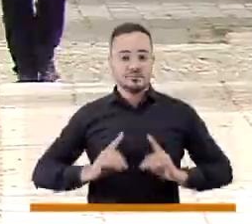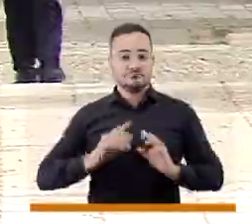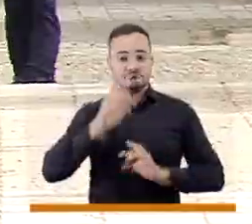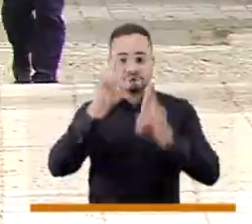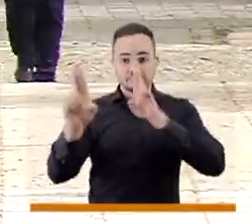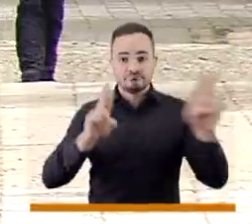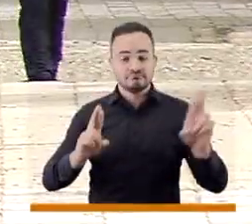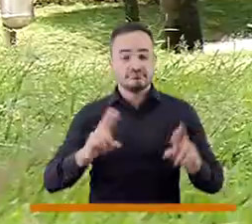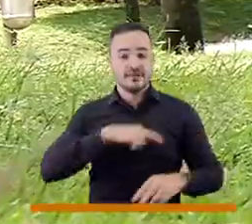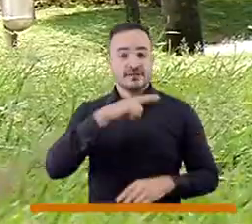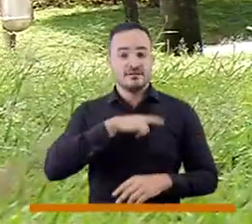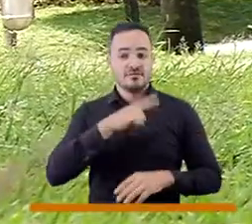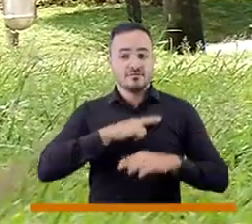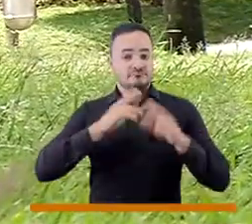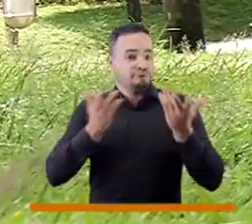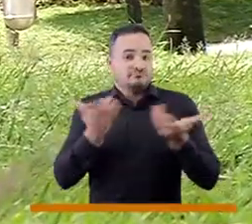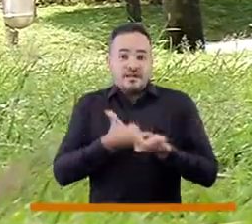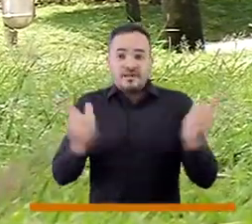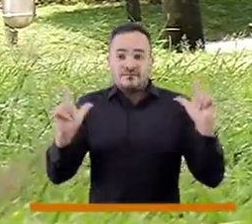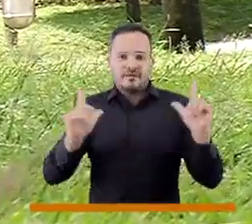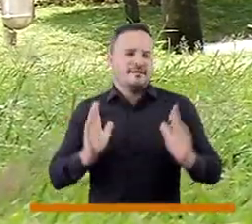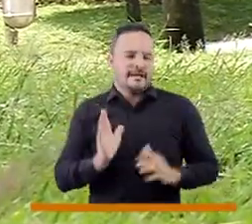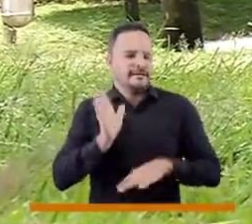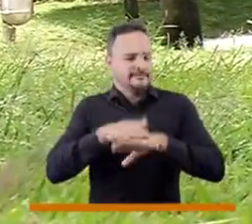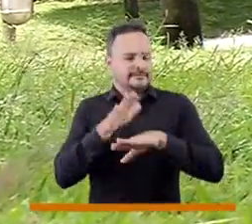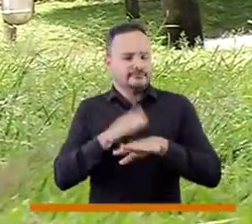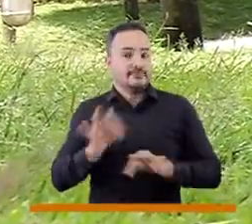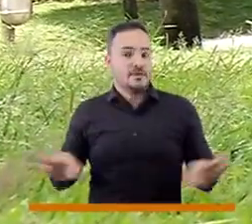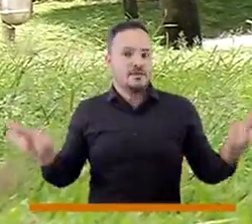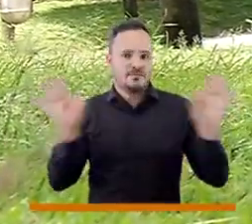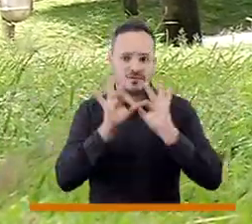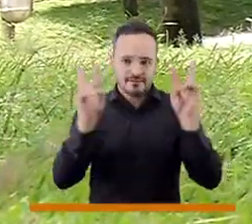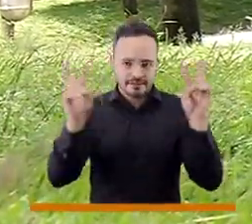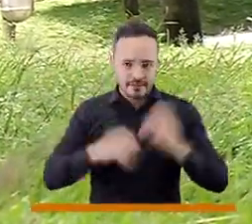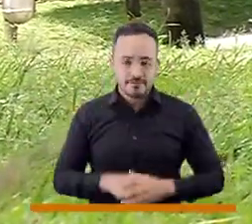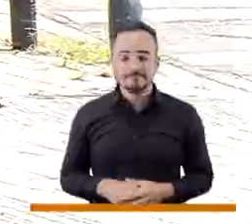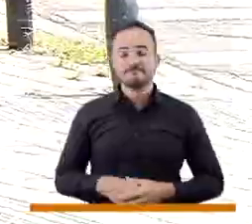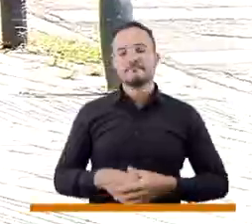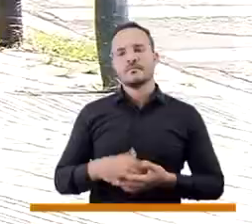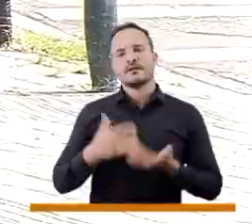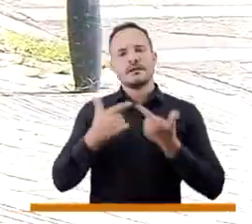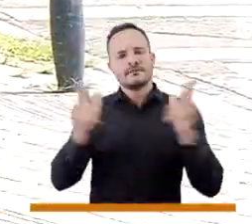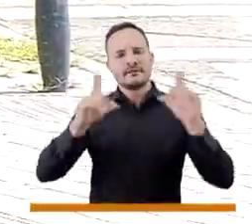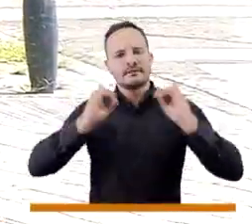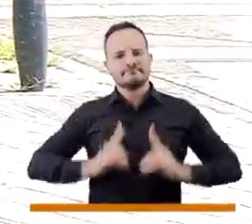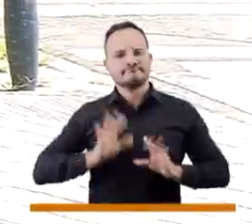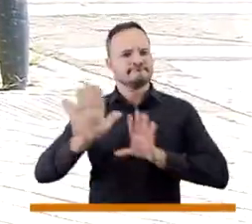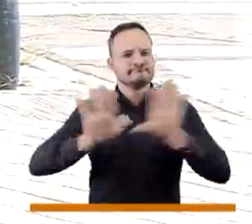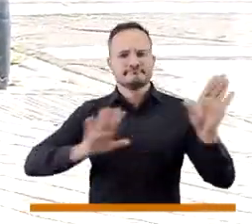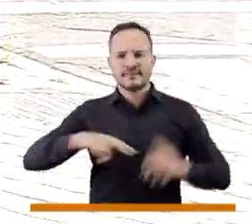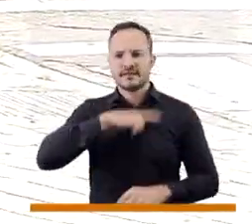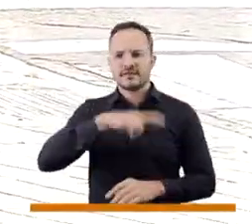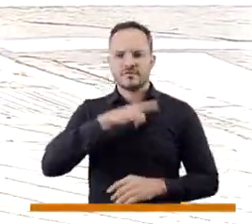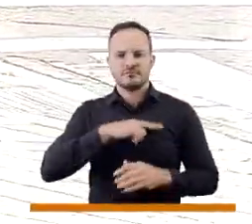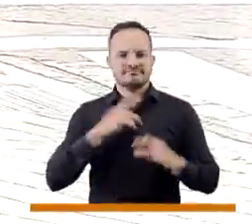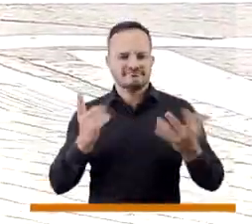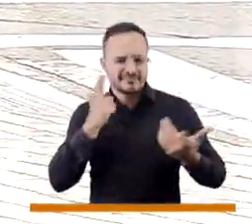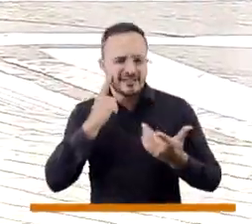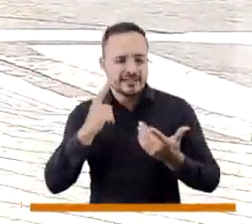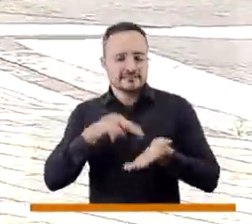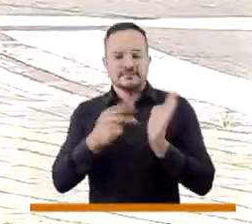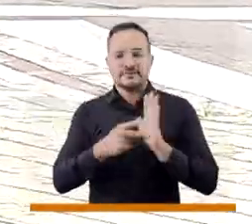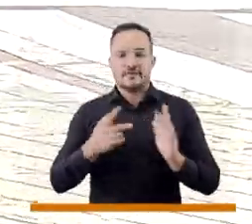de libertad religiosa, hablamos de algo sumamente importante. Y es que la libertad religiosa ha de generar en medio